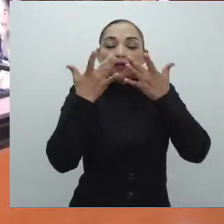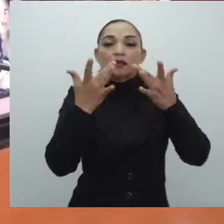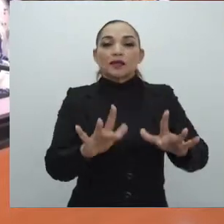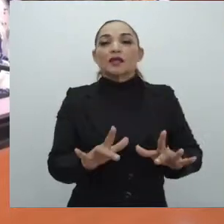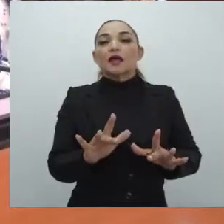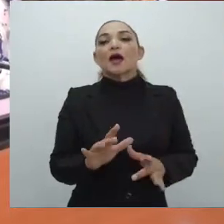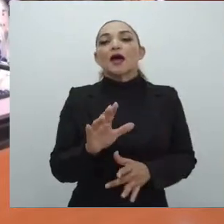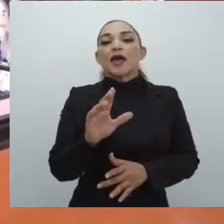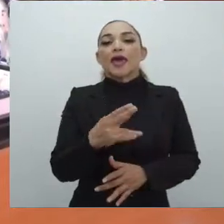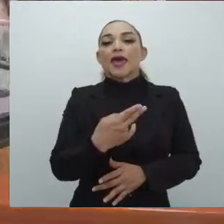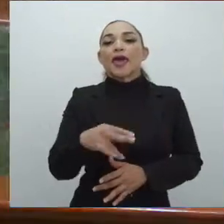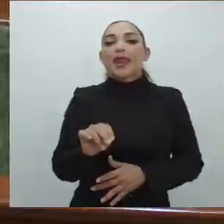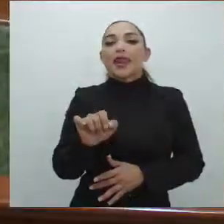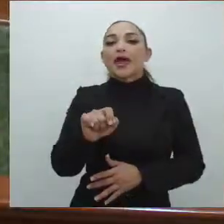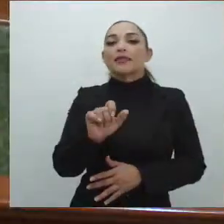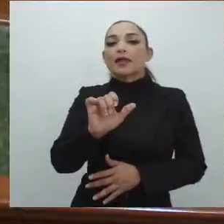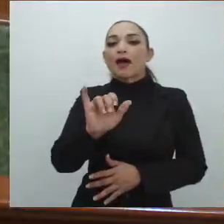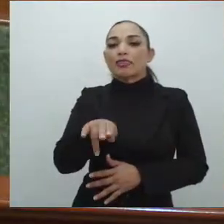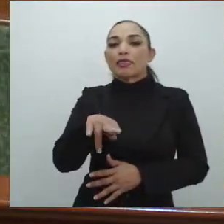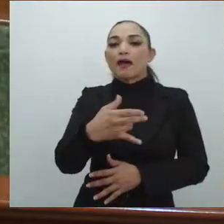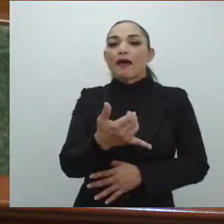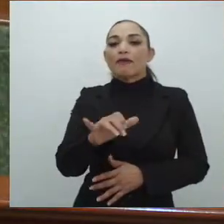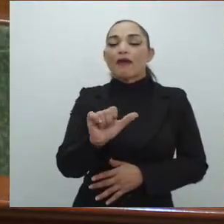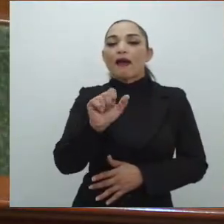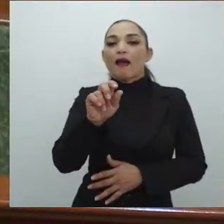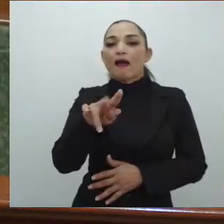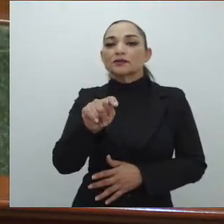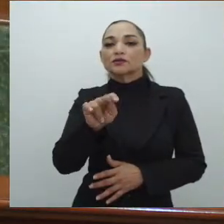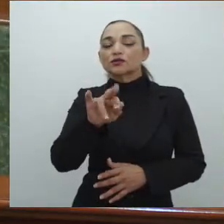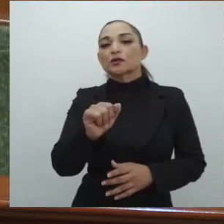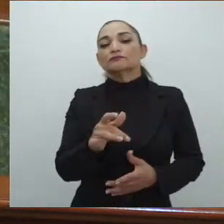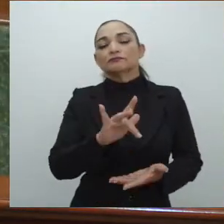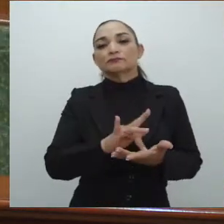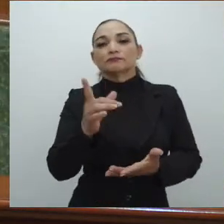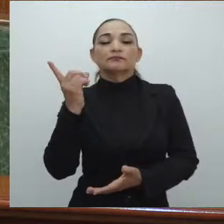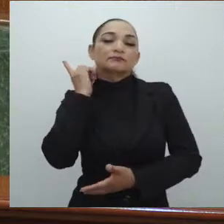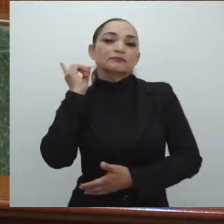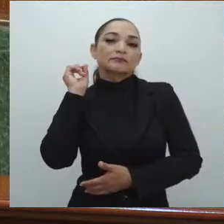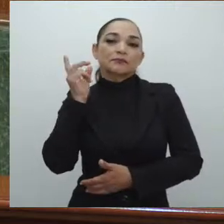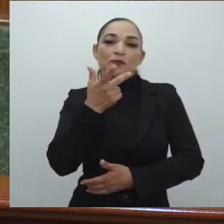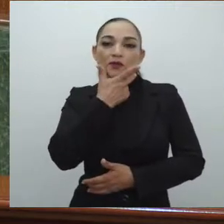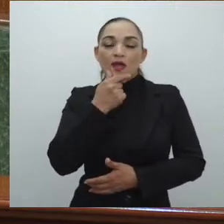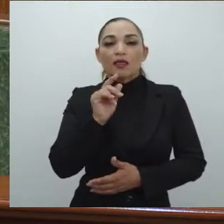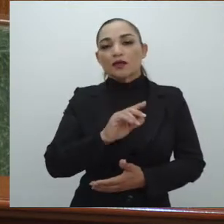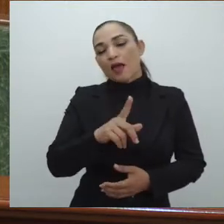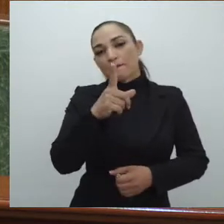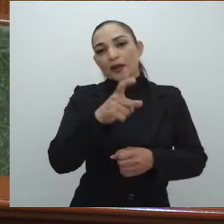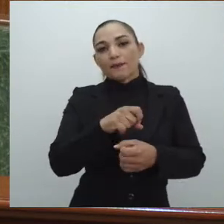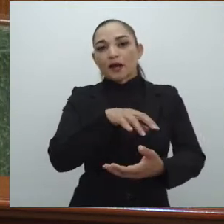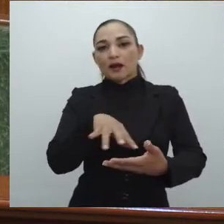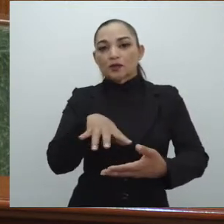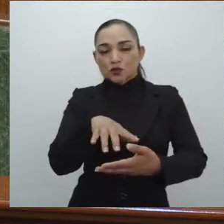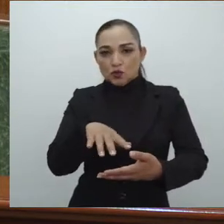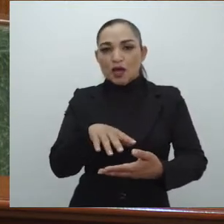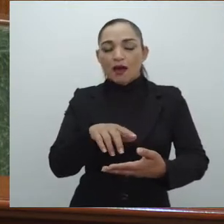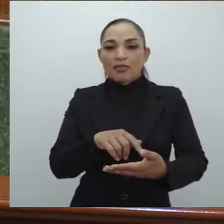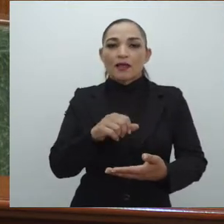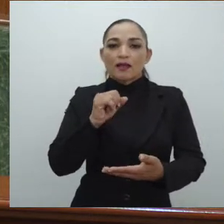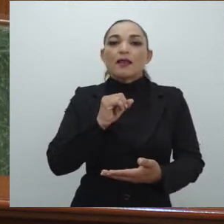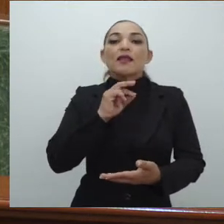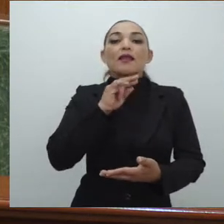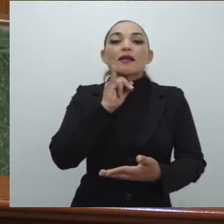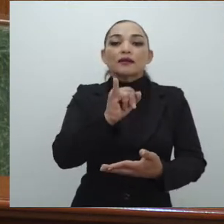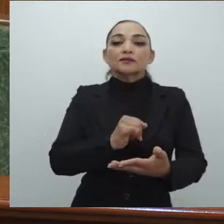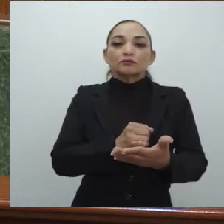¿Es cuanto, diputado presidente? Gracias, diputado. Habiéndose dado la primera lectura al dictamen, existe la propuesta del diputado